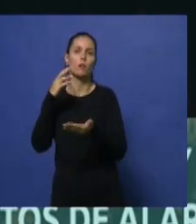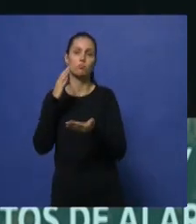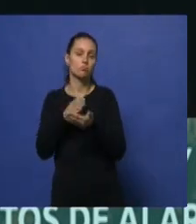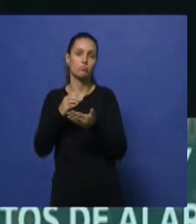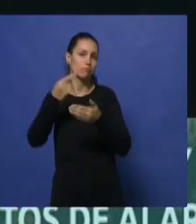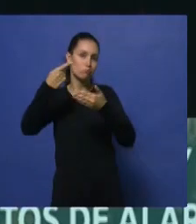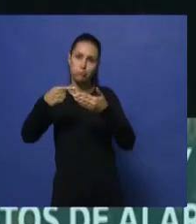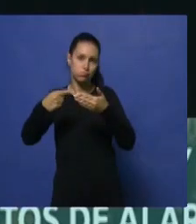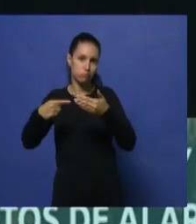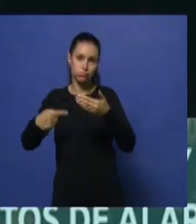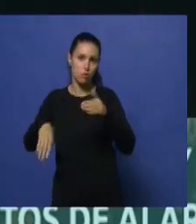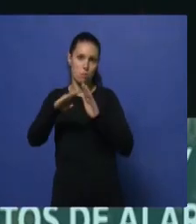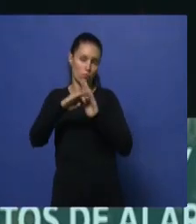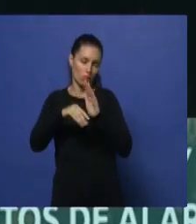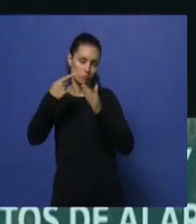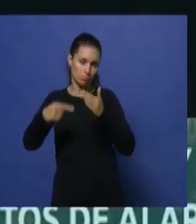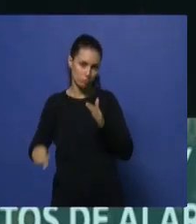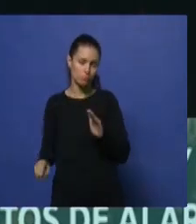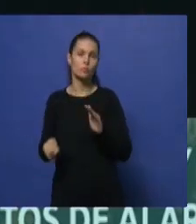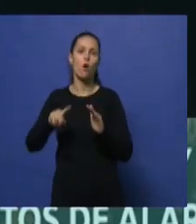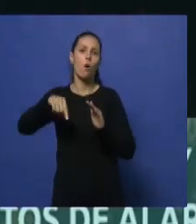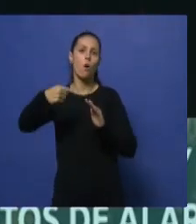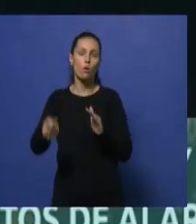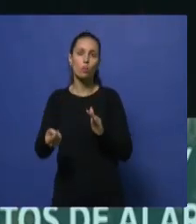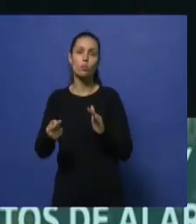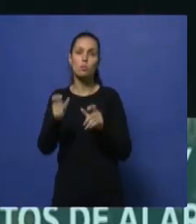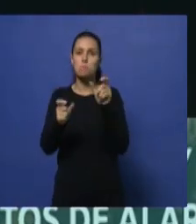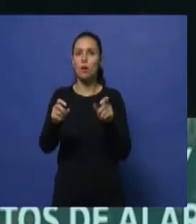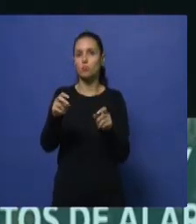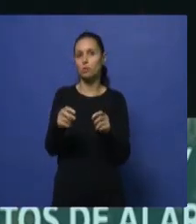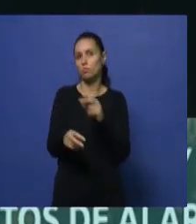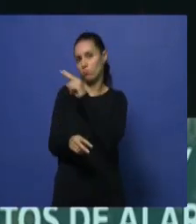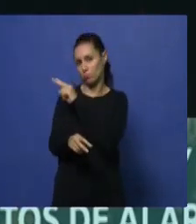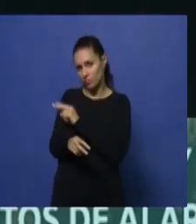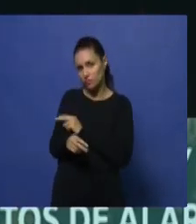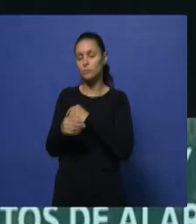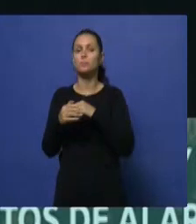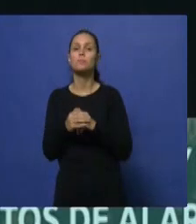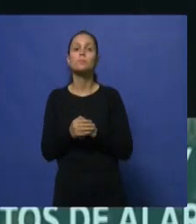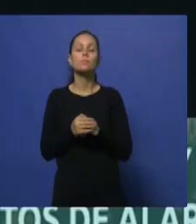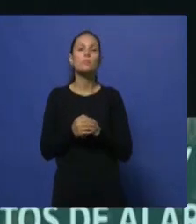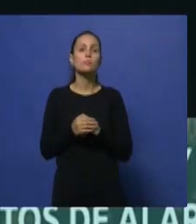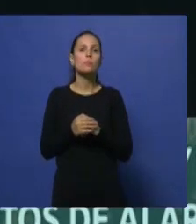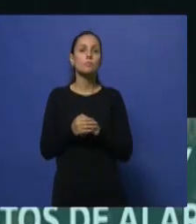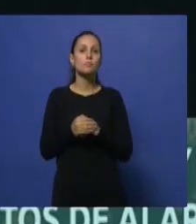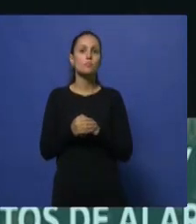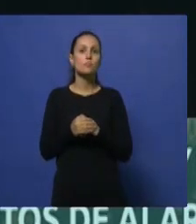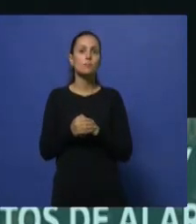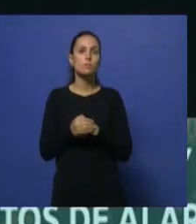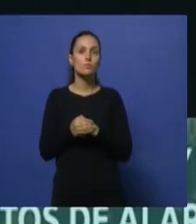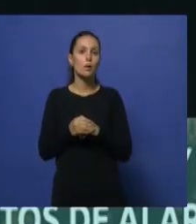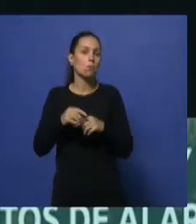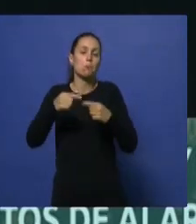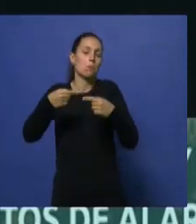son distintos puntos hay otros que les estaba leyendo la de terminar superar a los jugados se le puede se puede